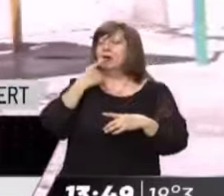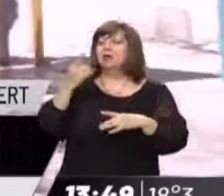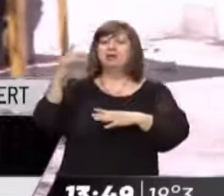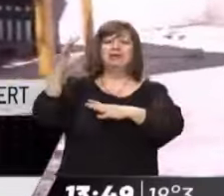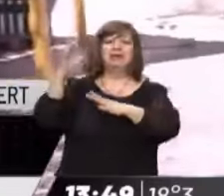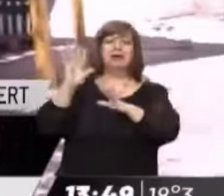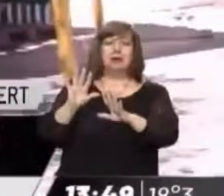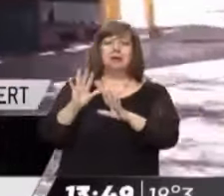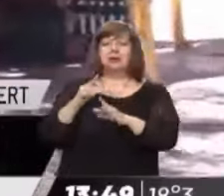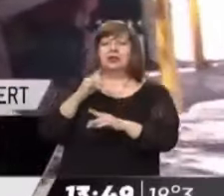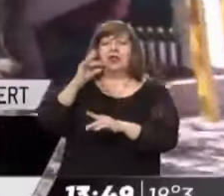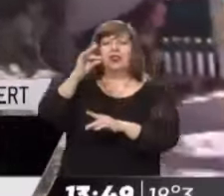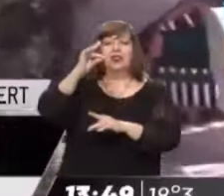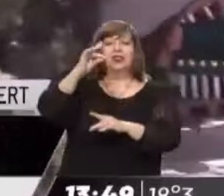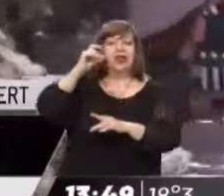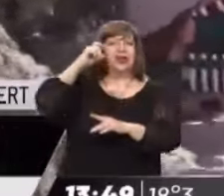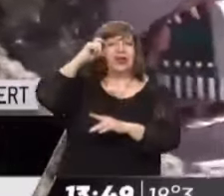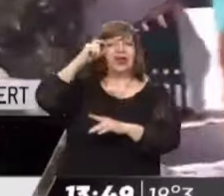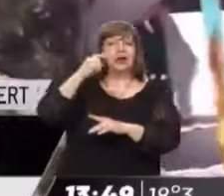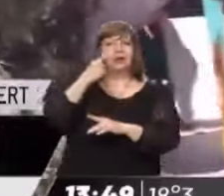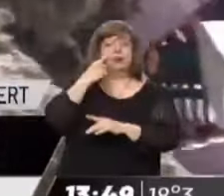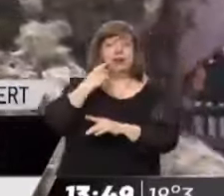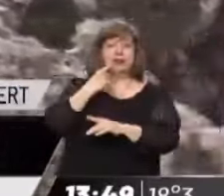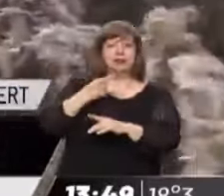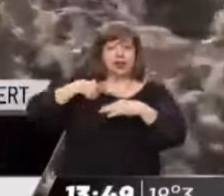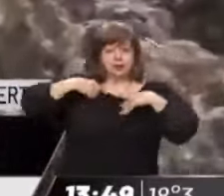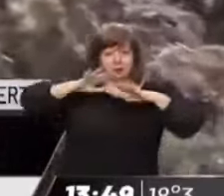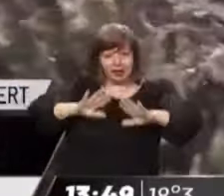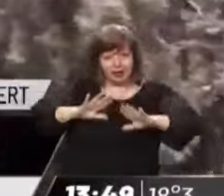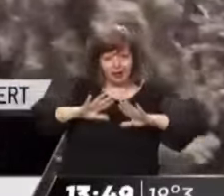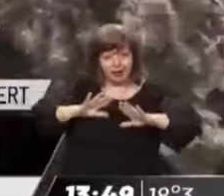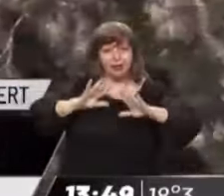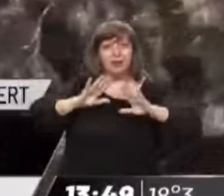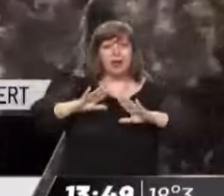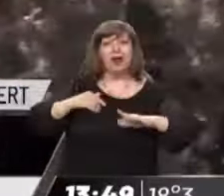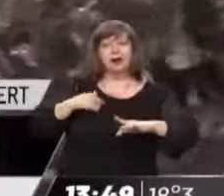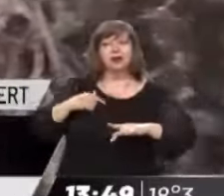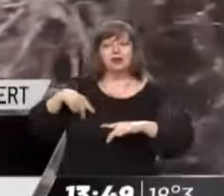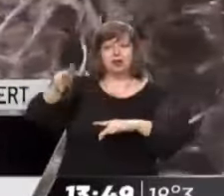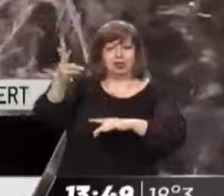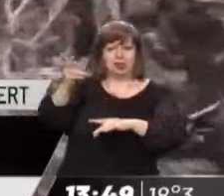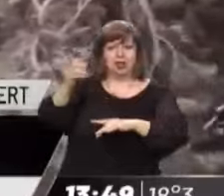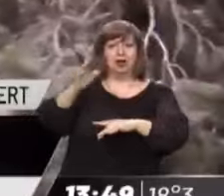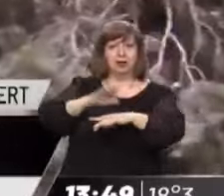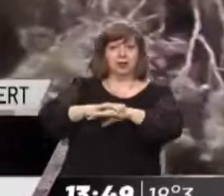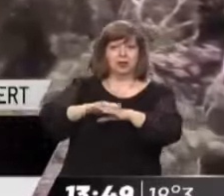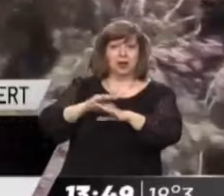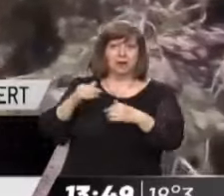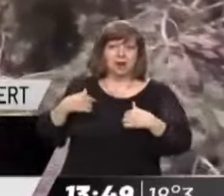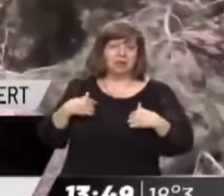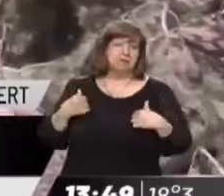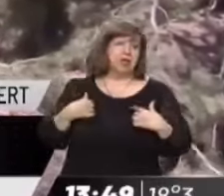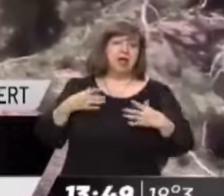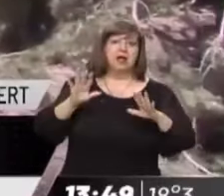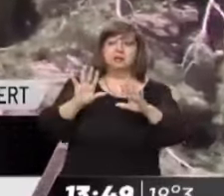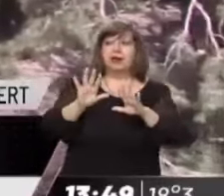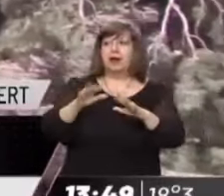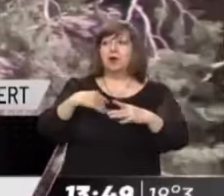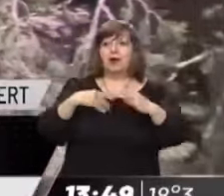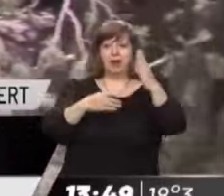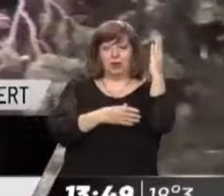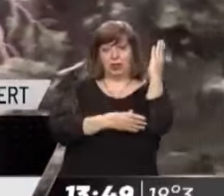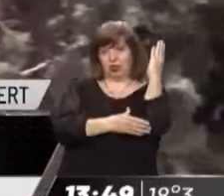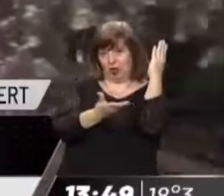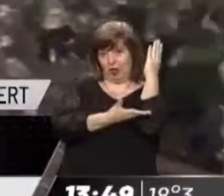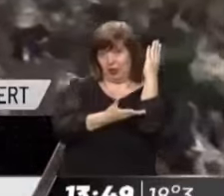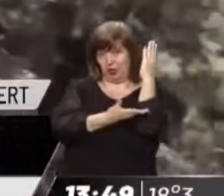qué ha otros daños y está el árbol está apoyado sobre el techo no sabemos si ha roto membrana si ha roto parte del